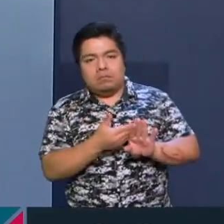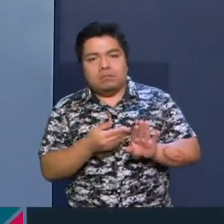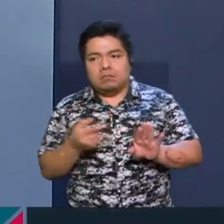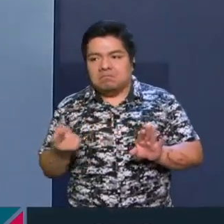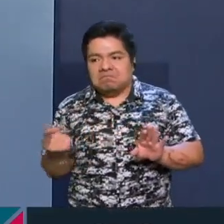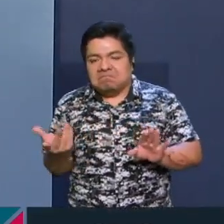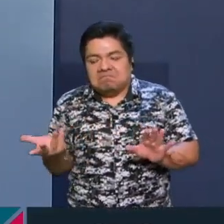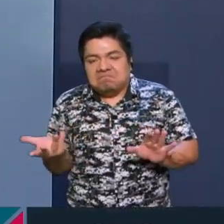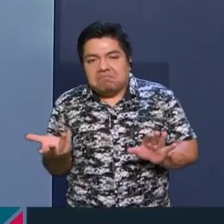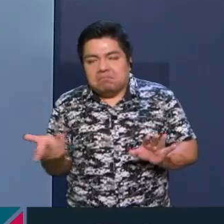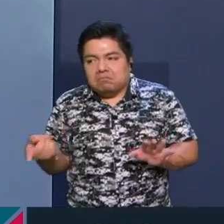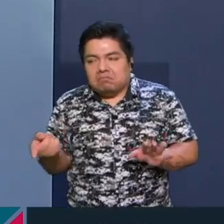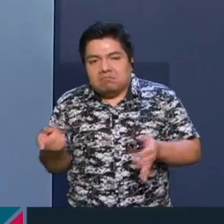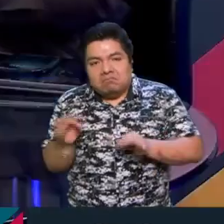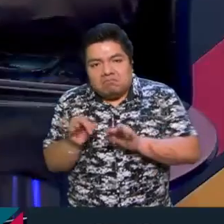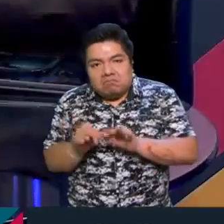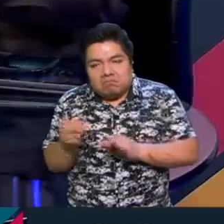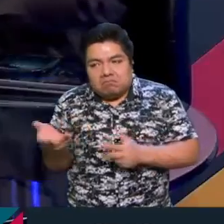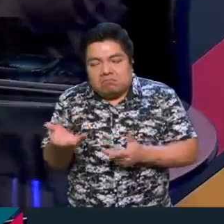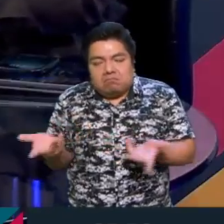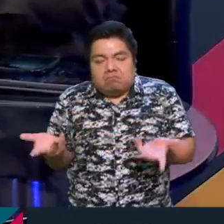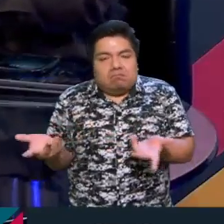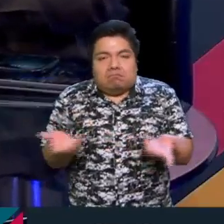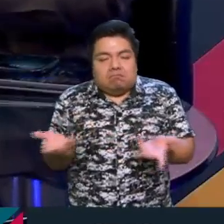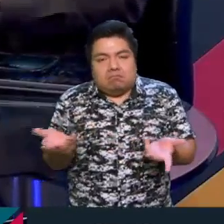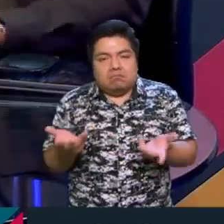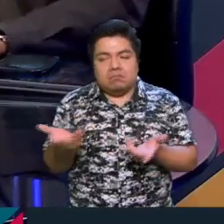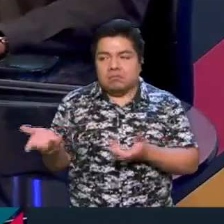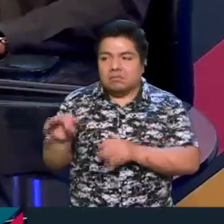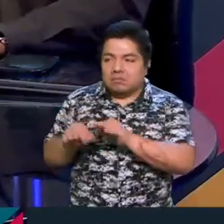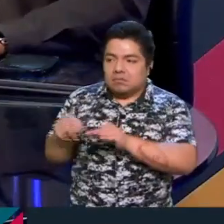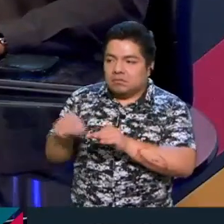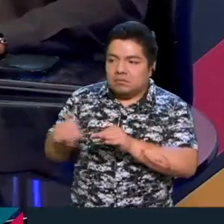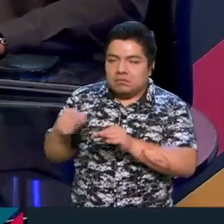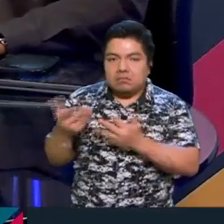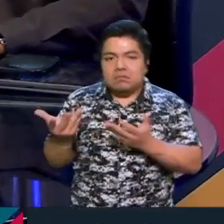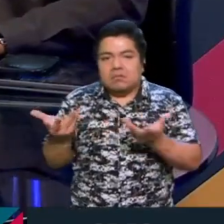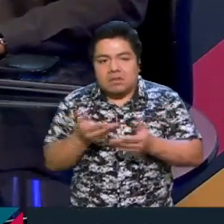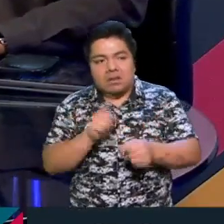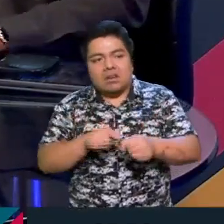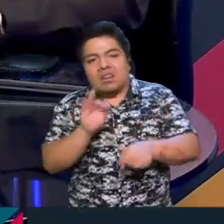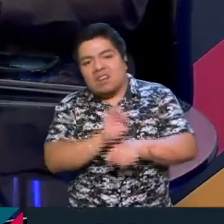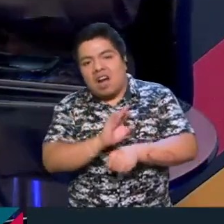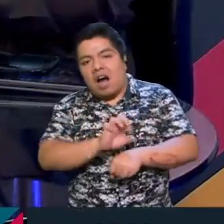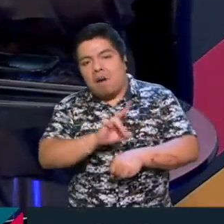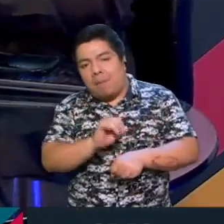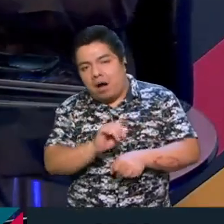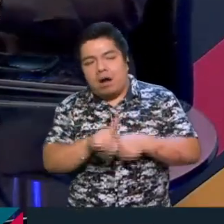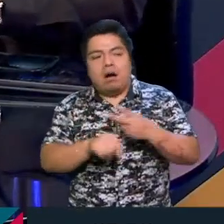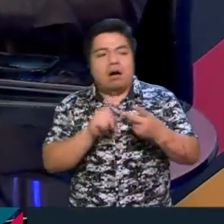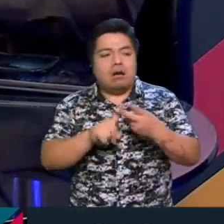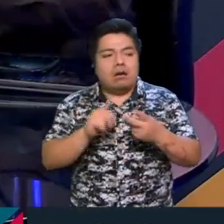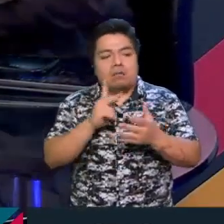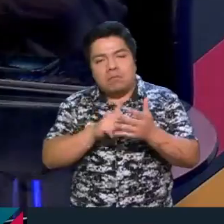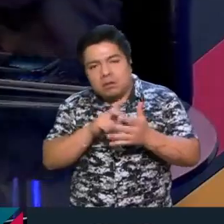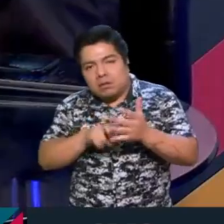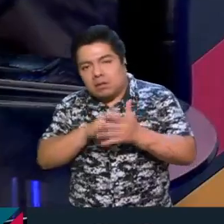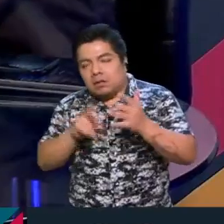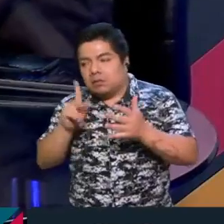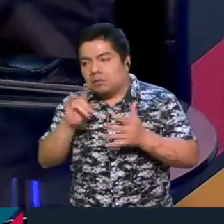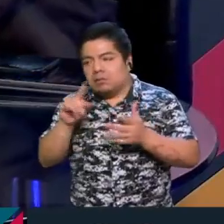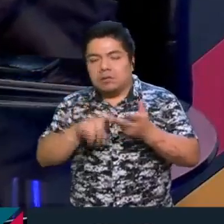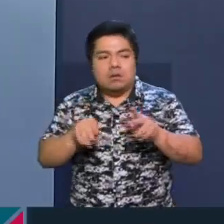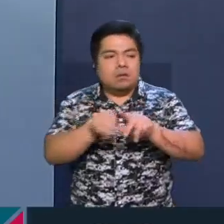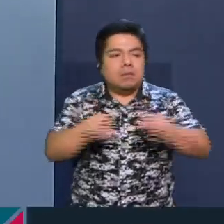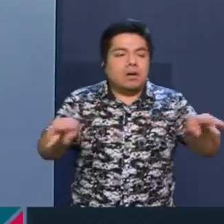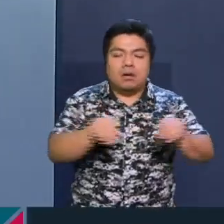buscan con este proyecto, con estas acciones de inconstitucionalidad que se han tramitado, con estos amparos en contra de la reforma del Poder Judicial, de la publicación